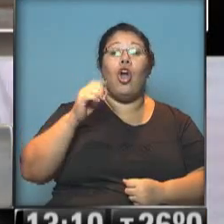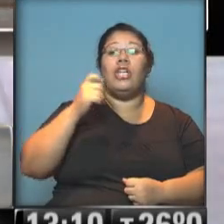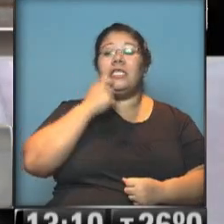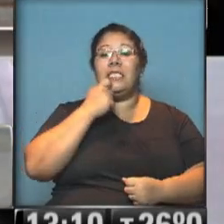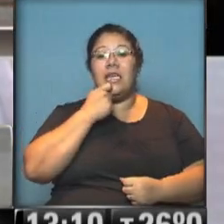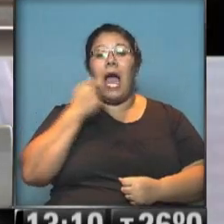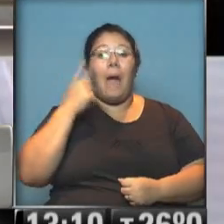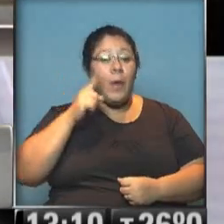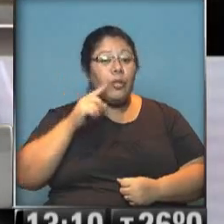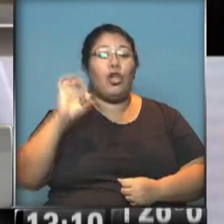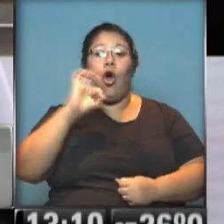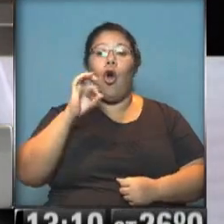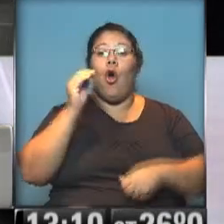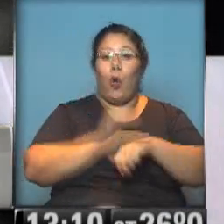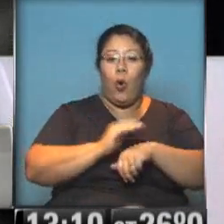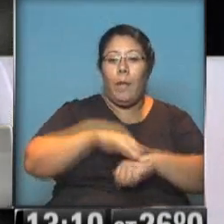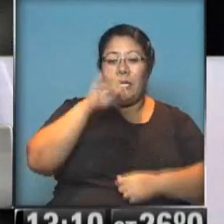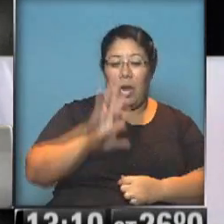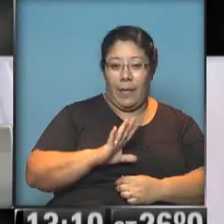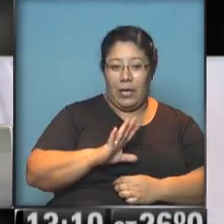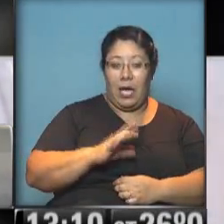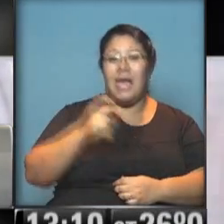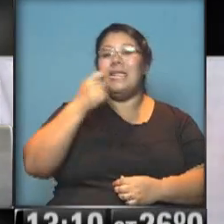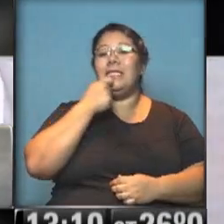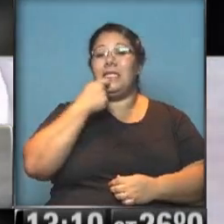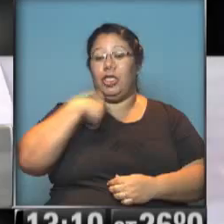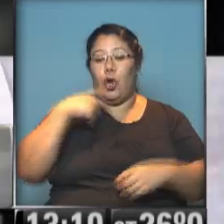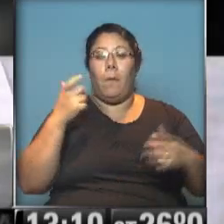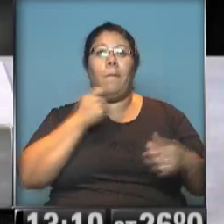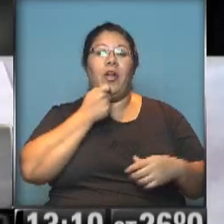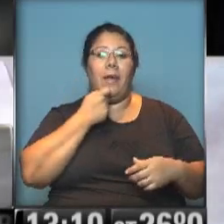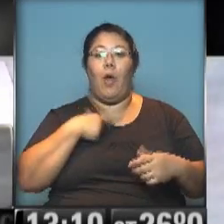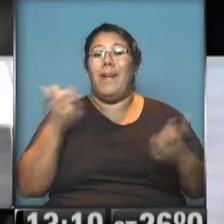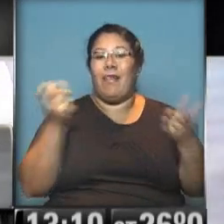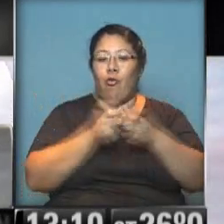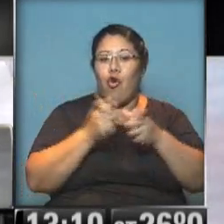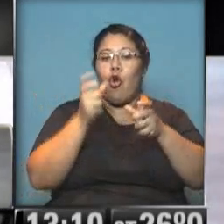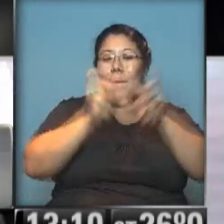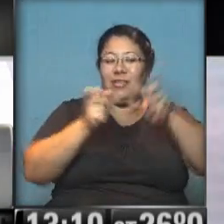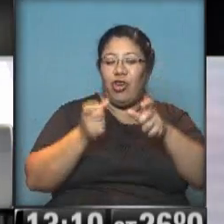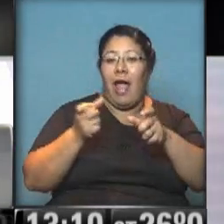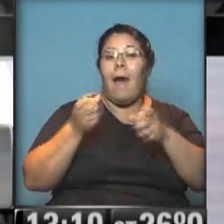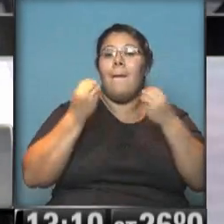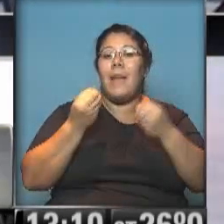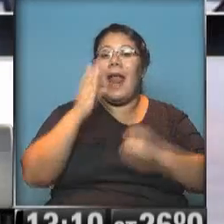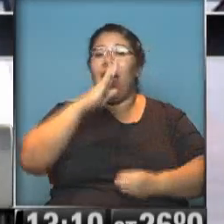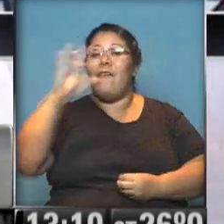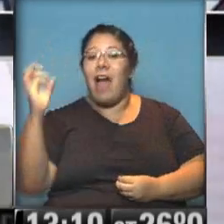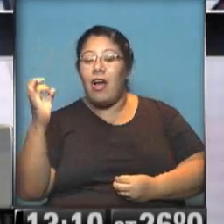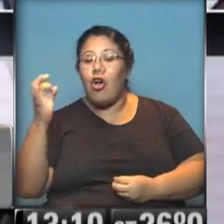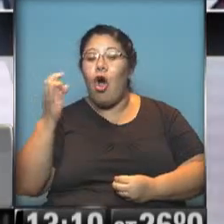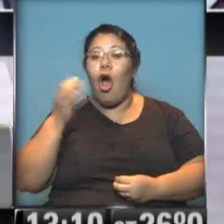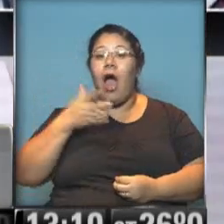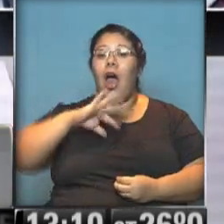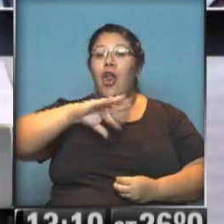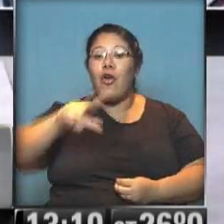culposo sin intención etcétera quiere decir si yo me reúno para asaltar un banco con mis amigos me tomo un café y